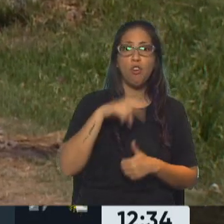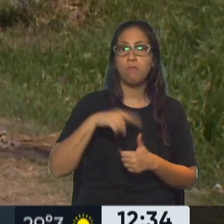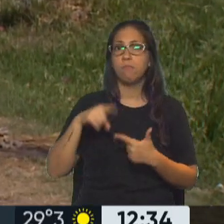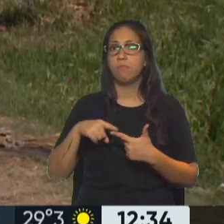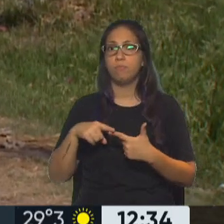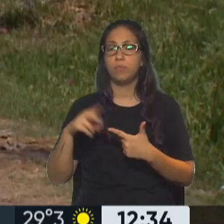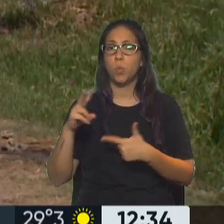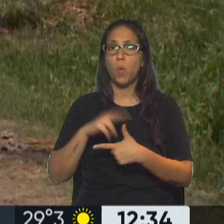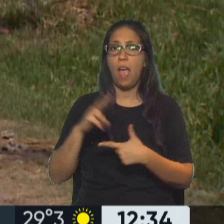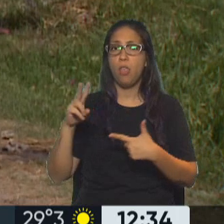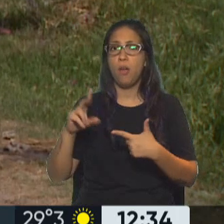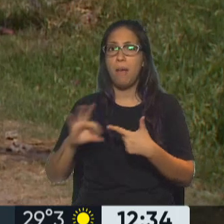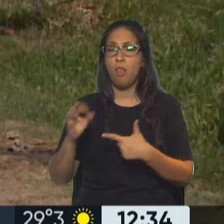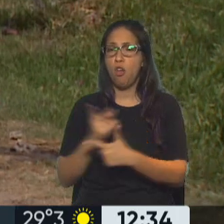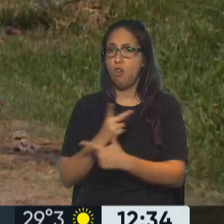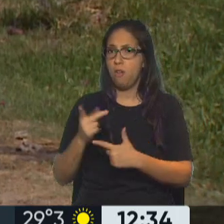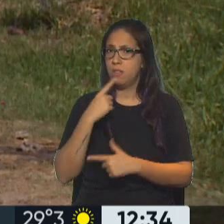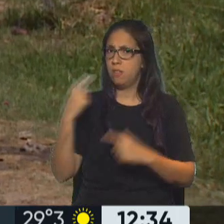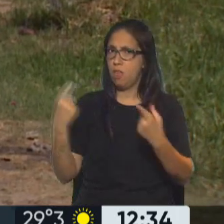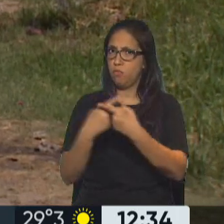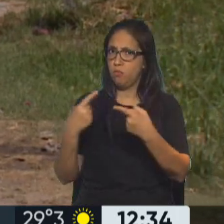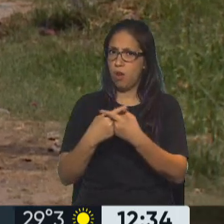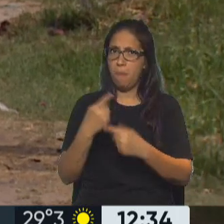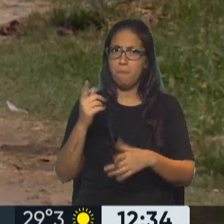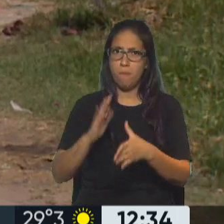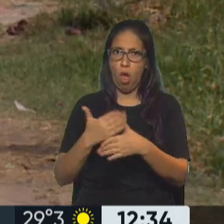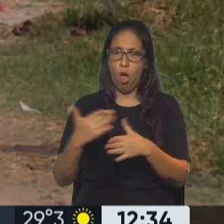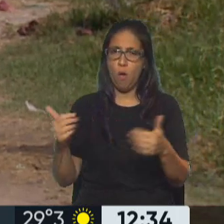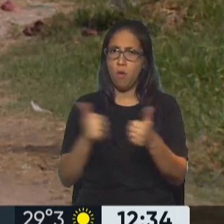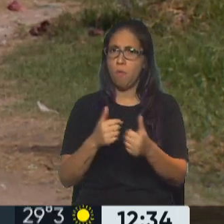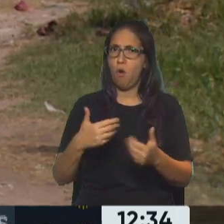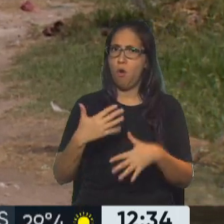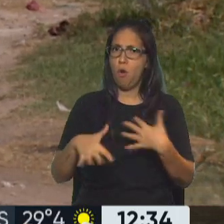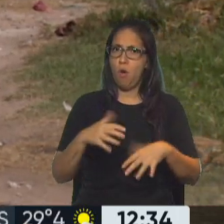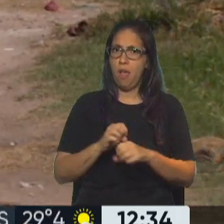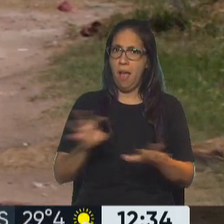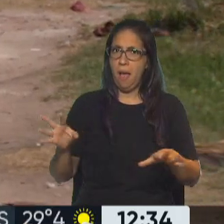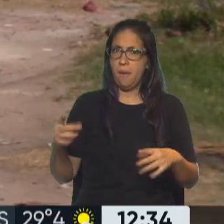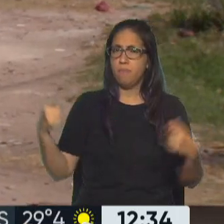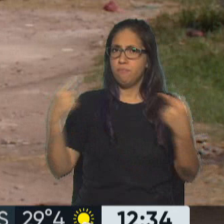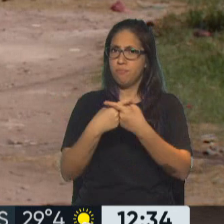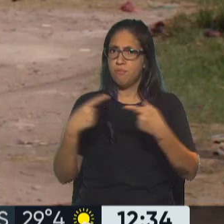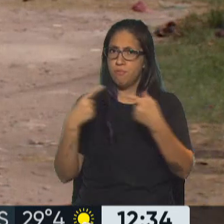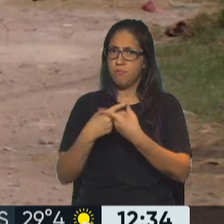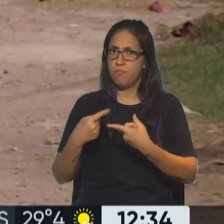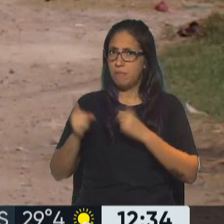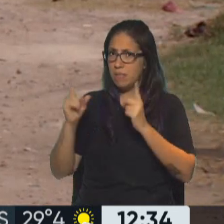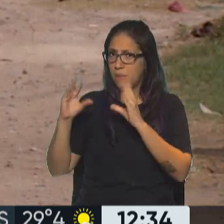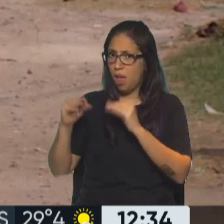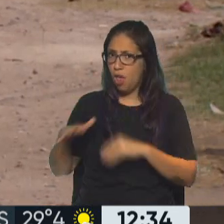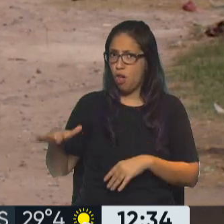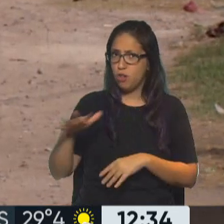29 años ese lo vio discutiendo realmente de manera muy grave muy acaloradamente con Susana en esa misma noche